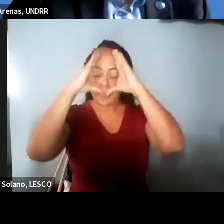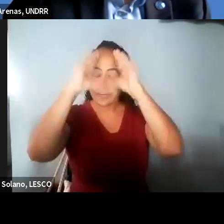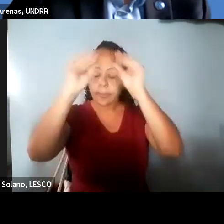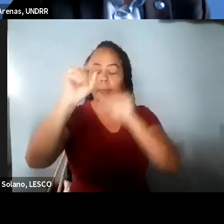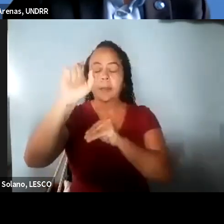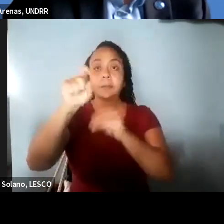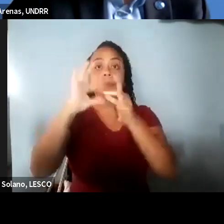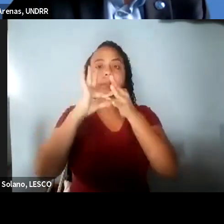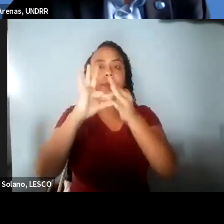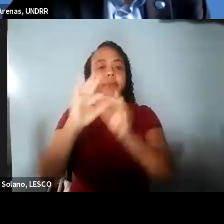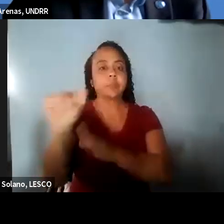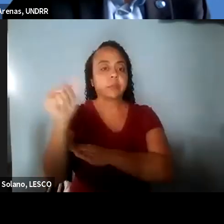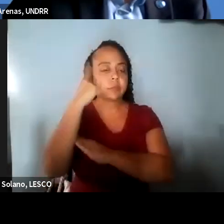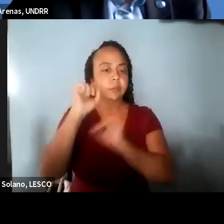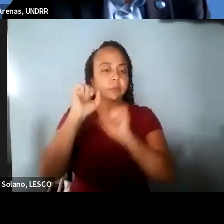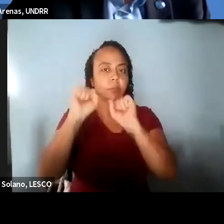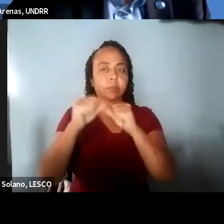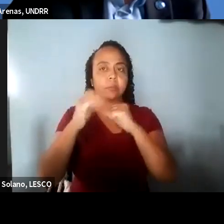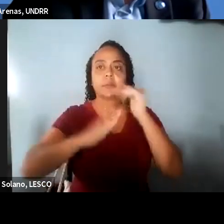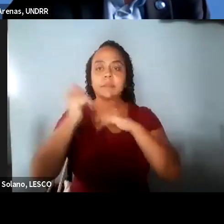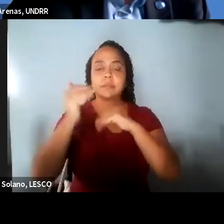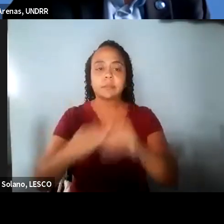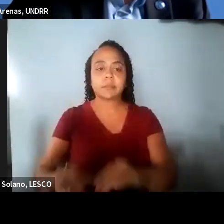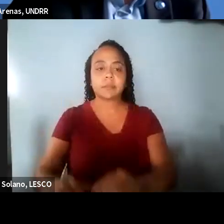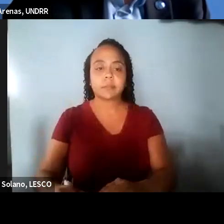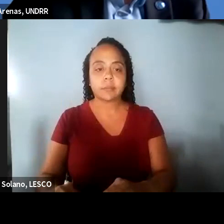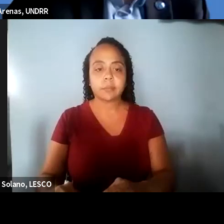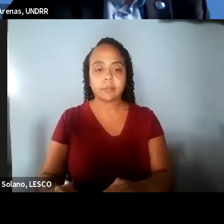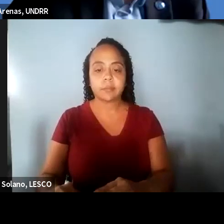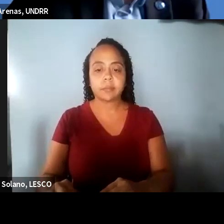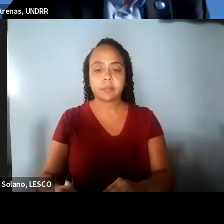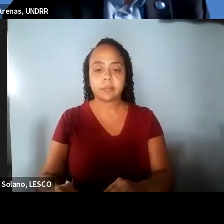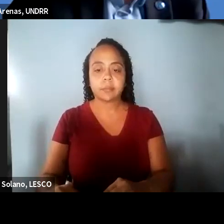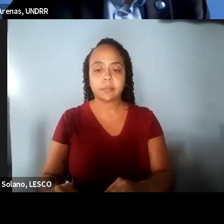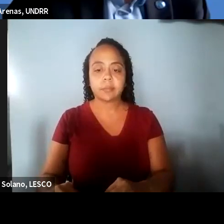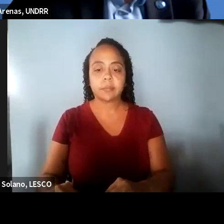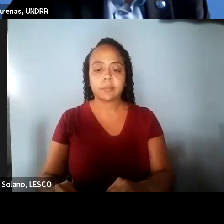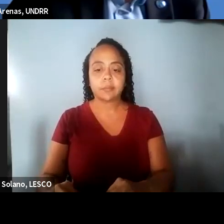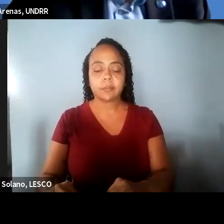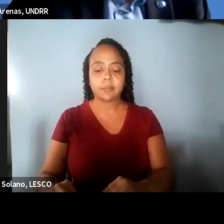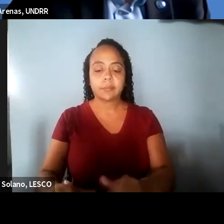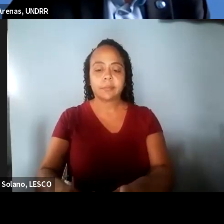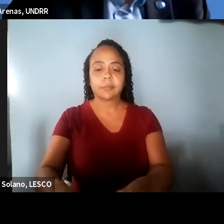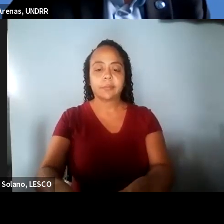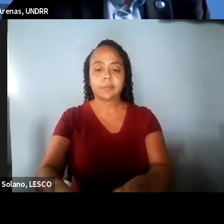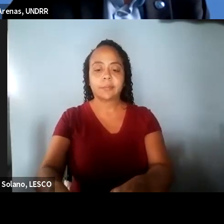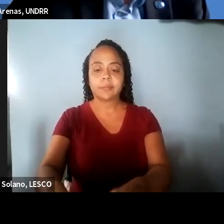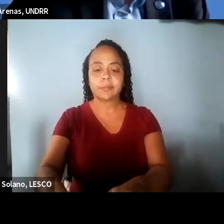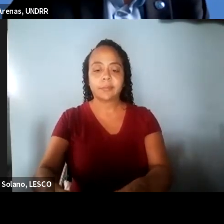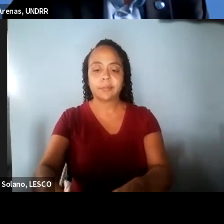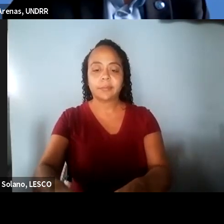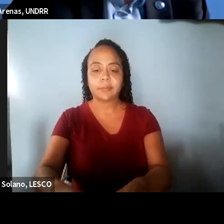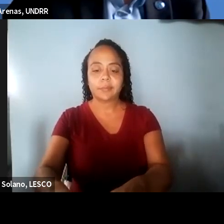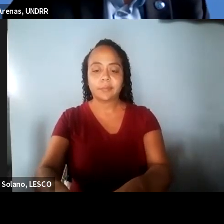sobre las amenazas para que puedan construir sus sus modelos de evaluación del riesgo determinar sus impactos en el negocio y poder